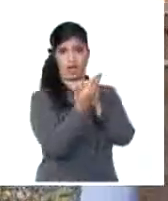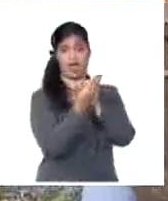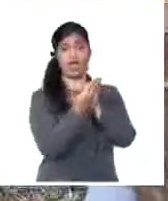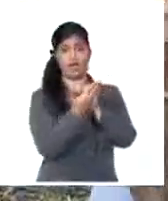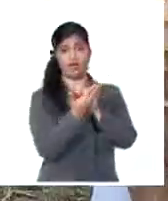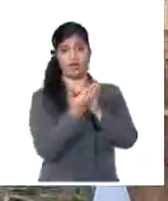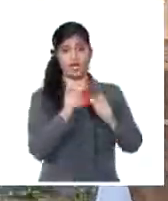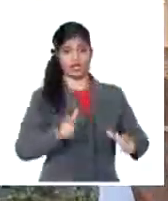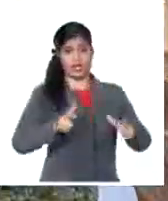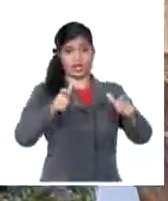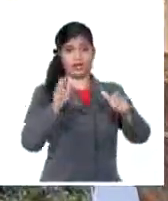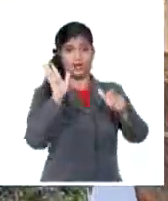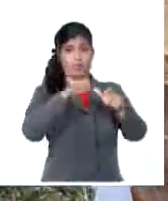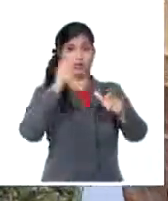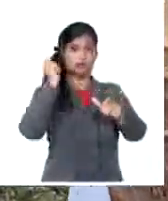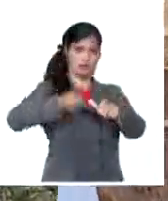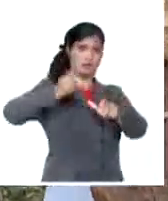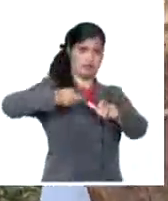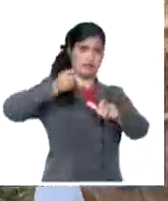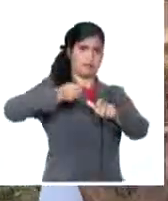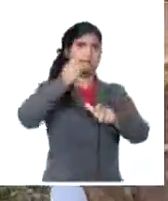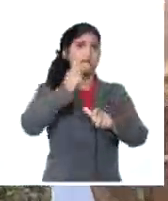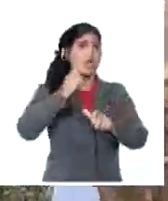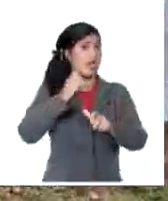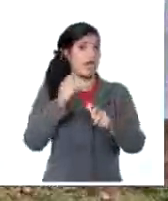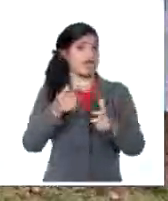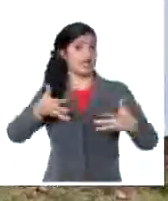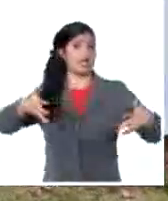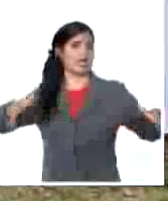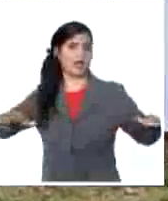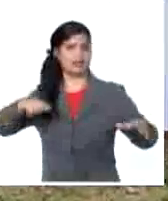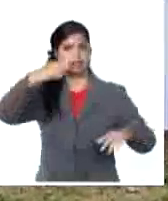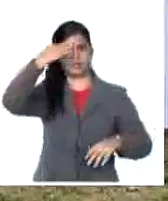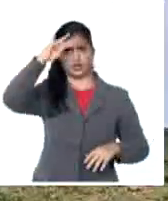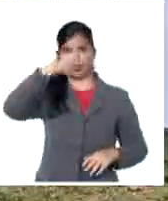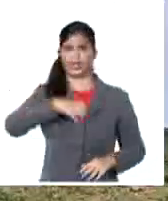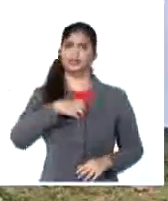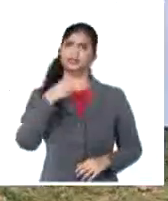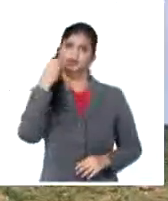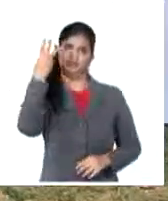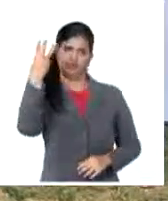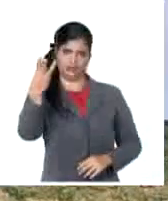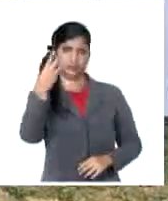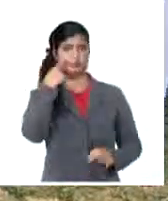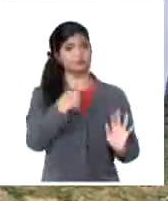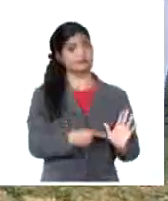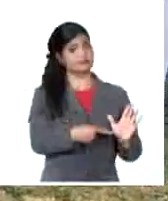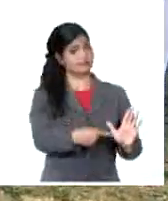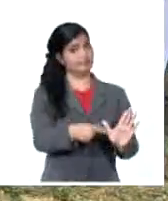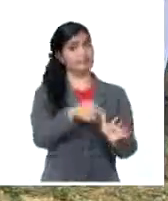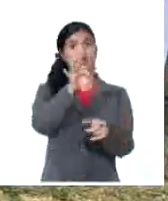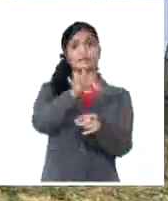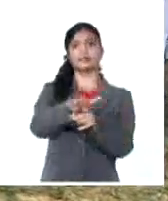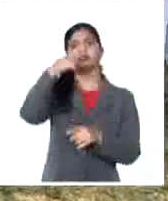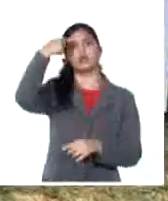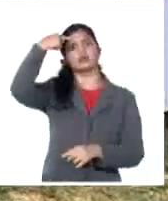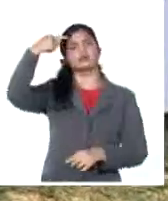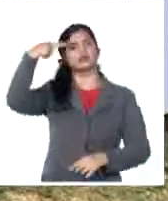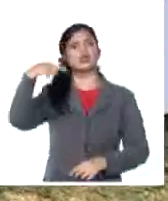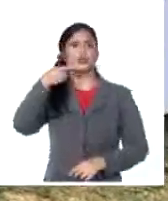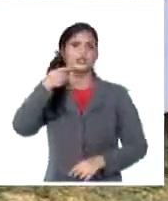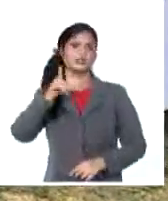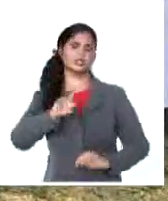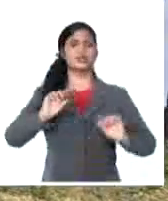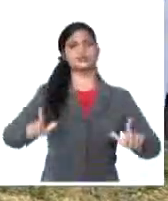parche, son los de mayor tamaño de todos los afrocubanos. Y hay constancia que desde el inicio del siglo XIX se celebran